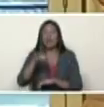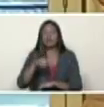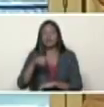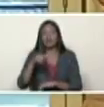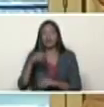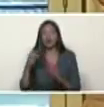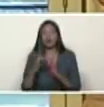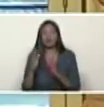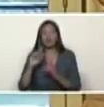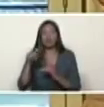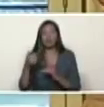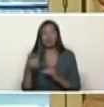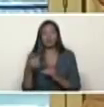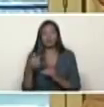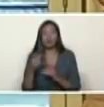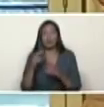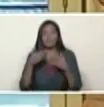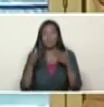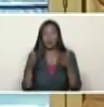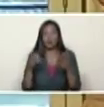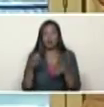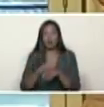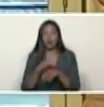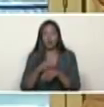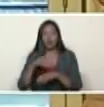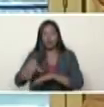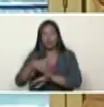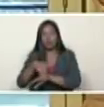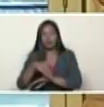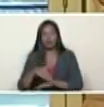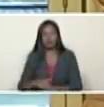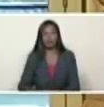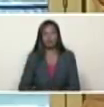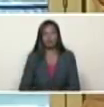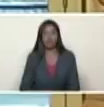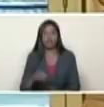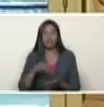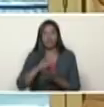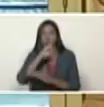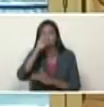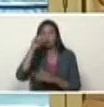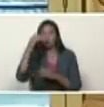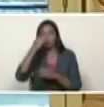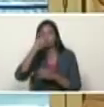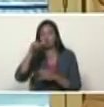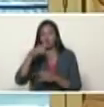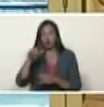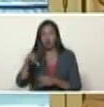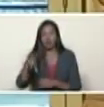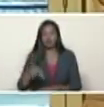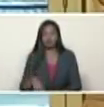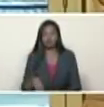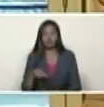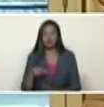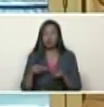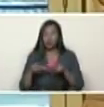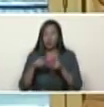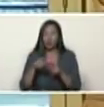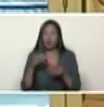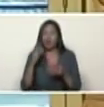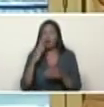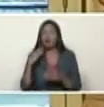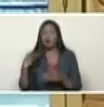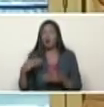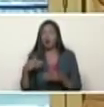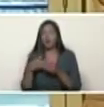gobierno público, de gobierno de calle, al Estado Zulia. Allá está este joven líder